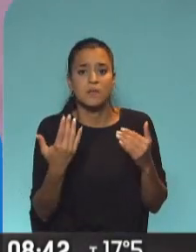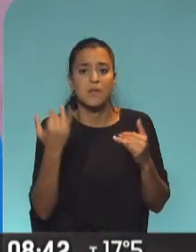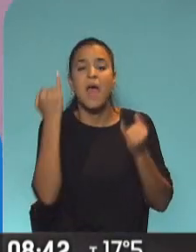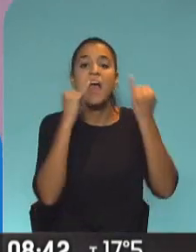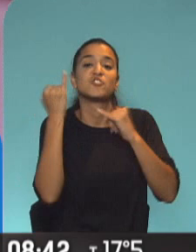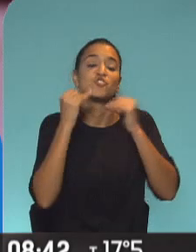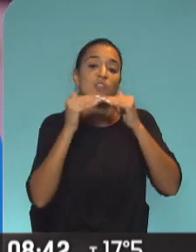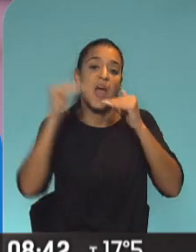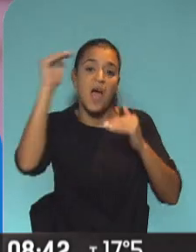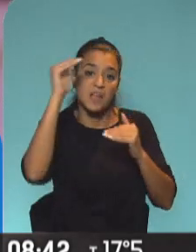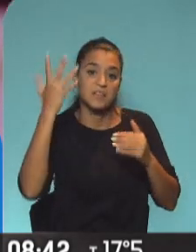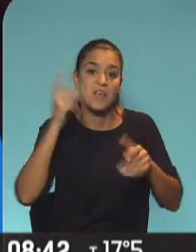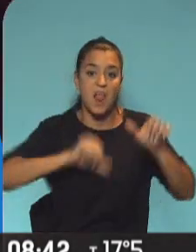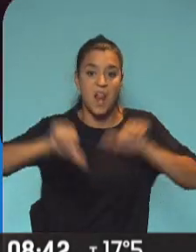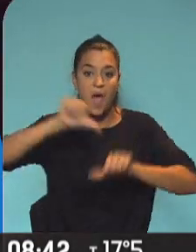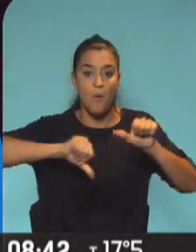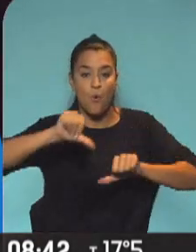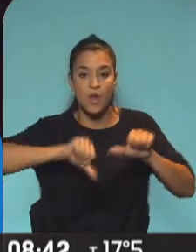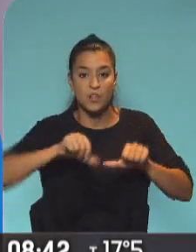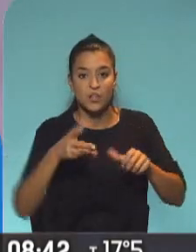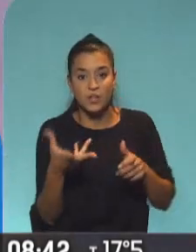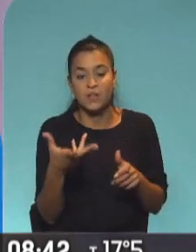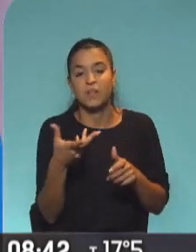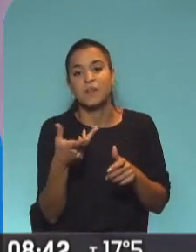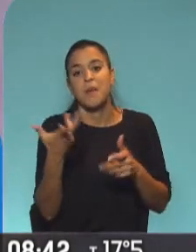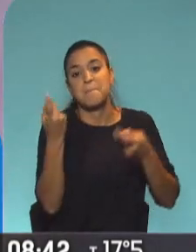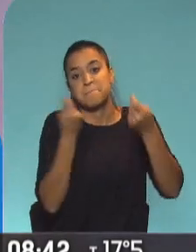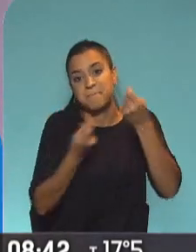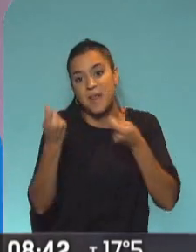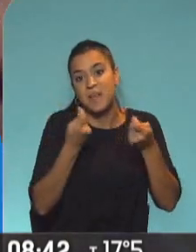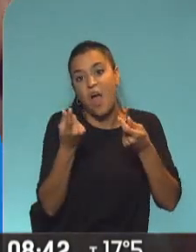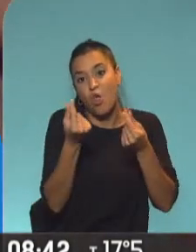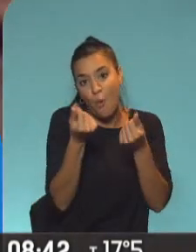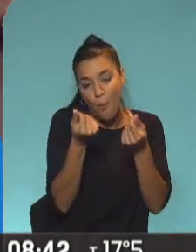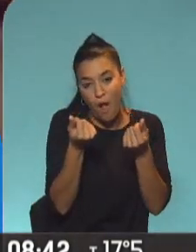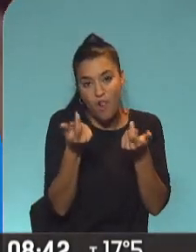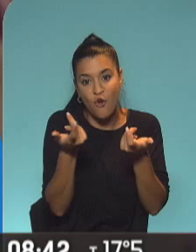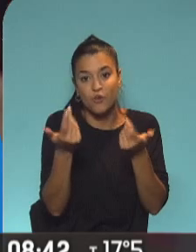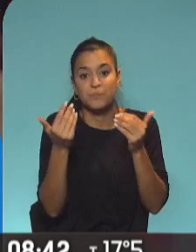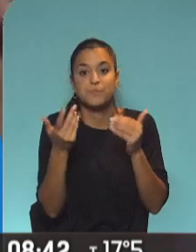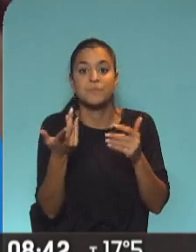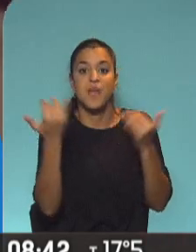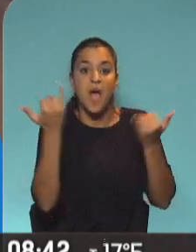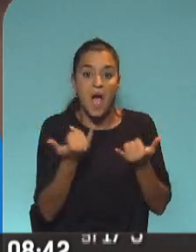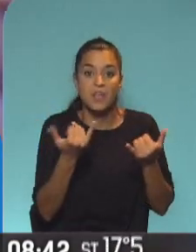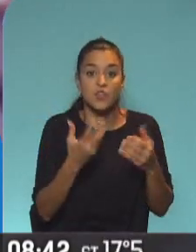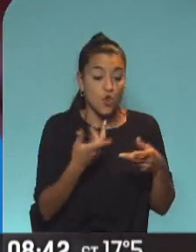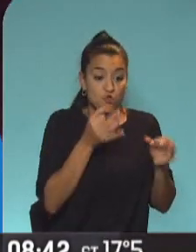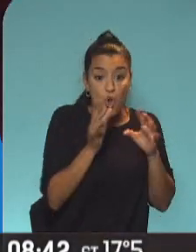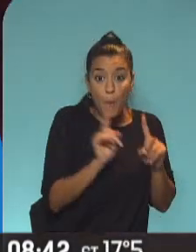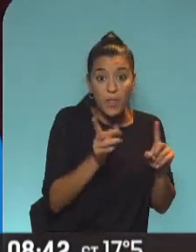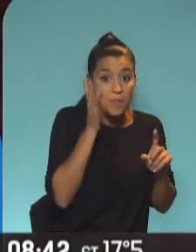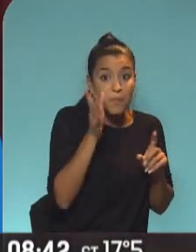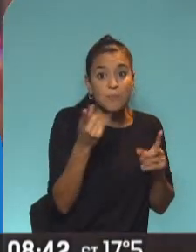y cotizan sus laboratorios, digamos, en el mercado de valores, y entonces tienen compañías que no venden mucho, pero